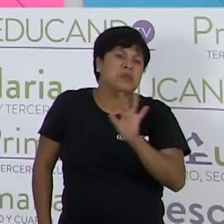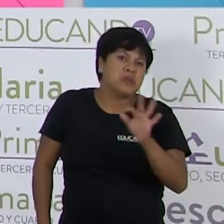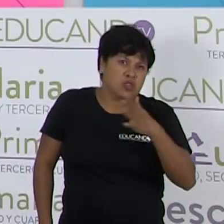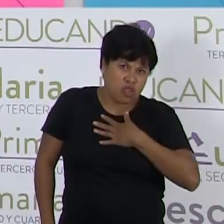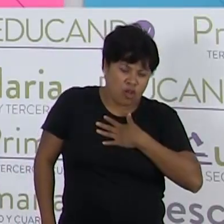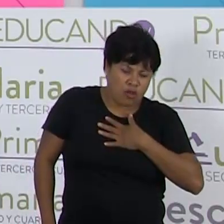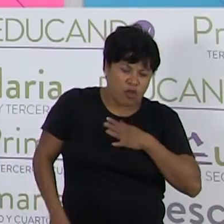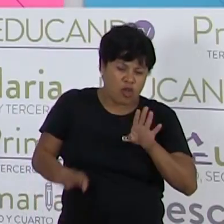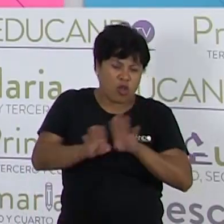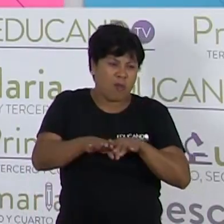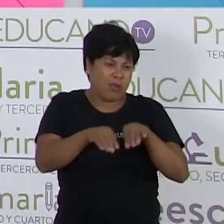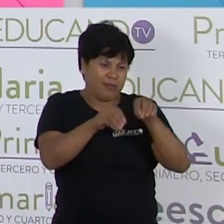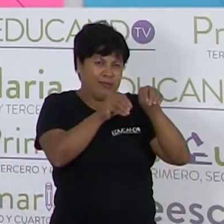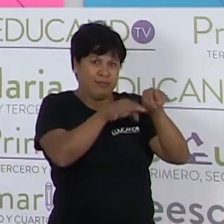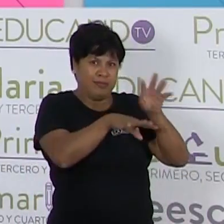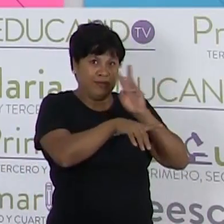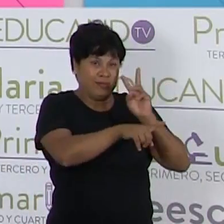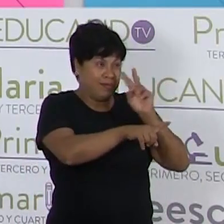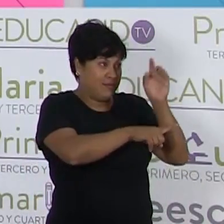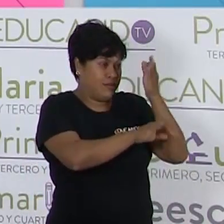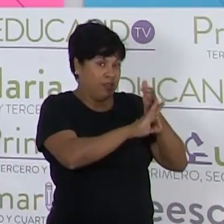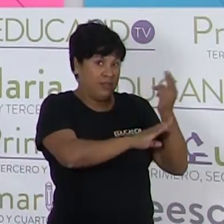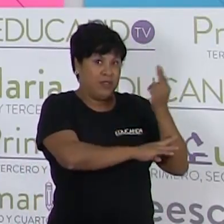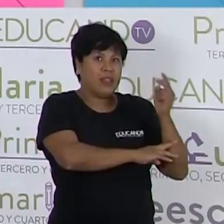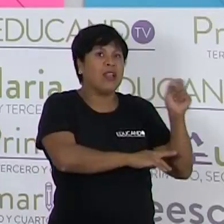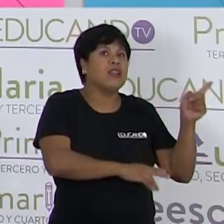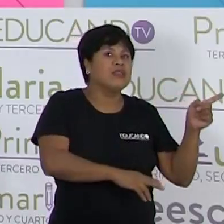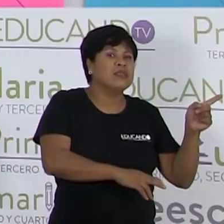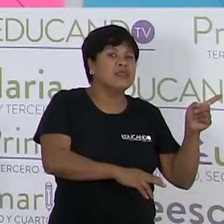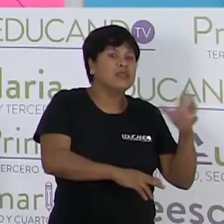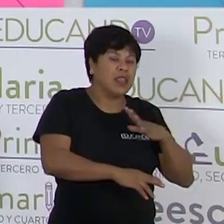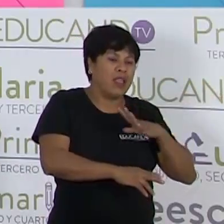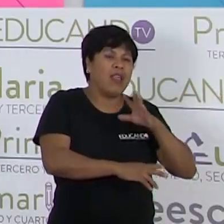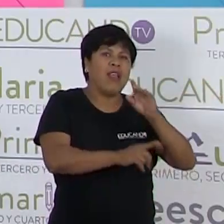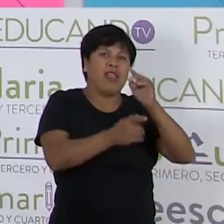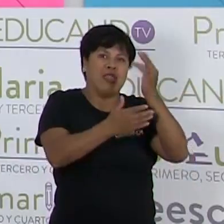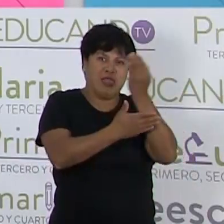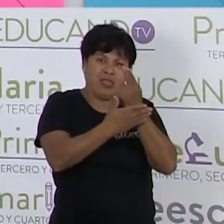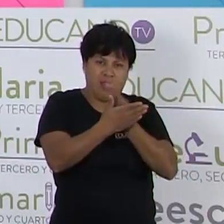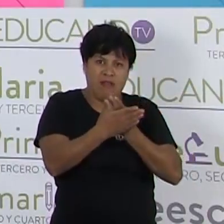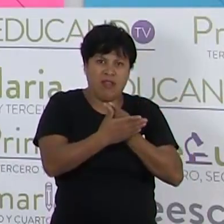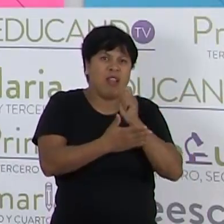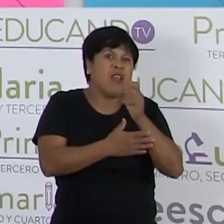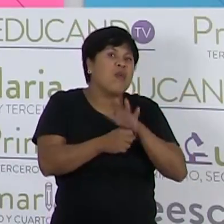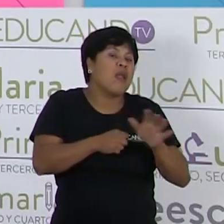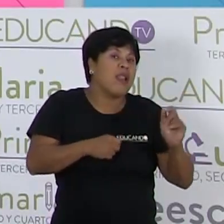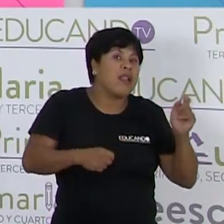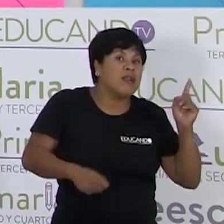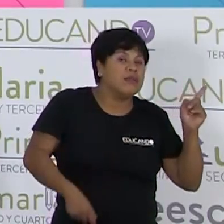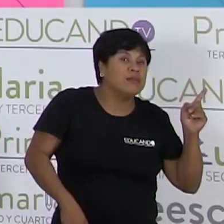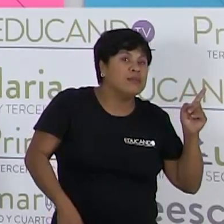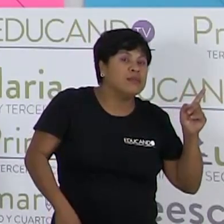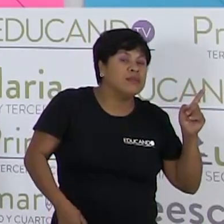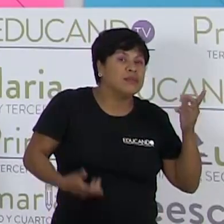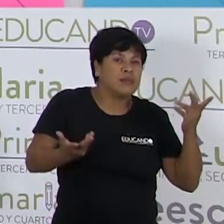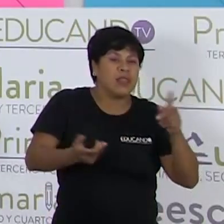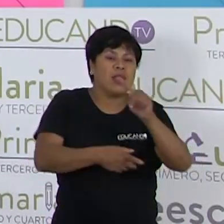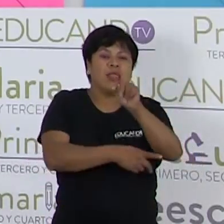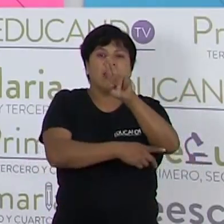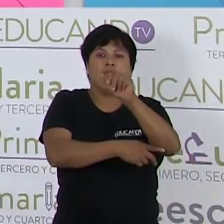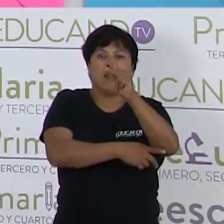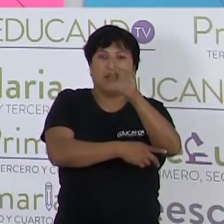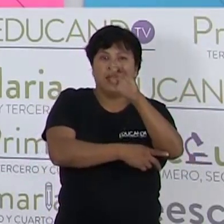así, ya formé una figura. ¿Qué figura es? Un